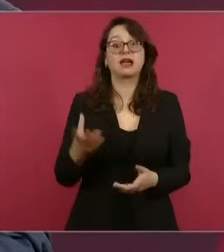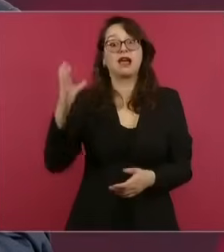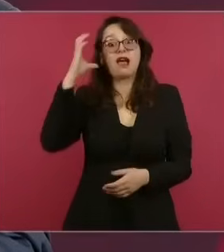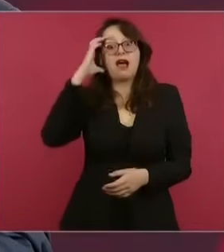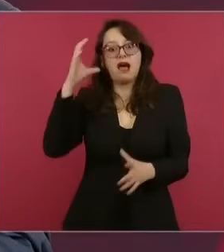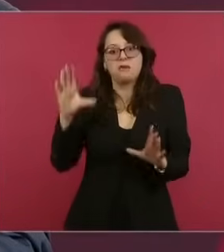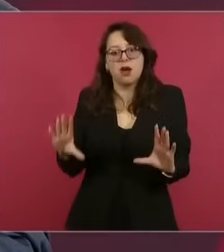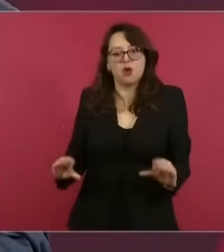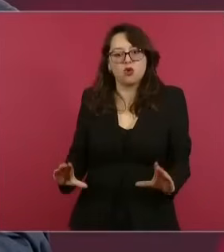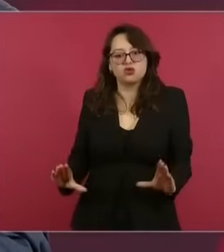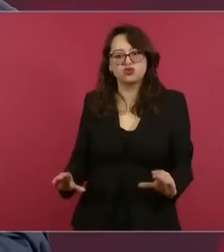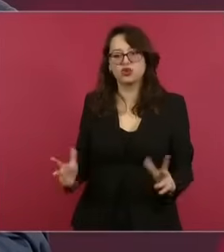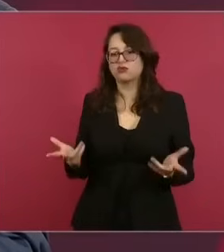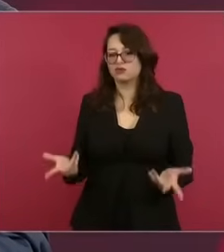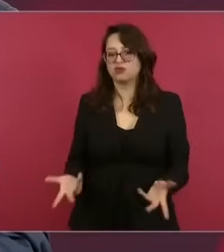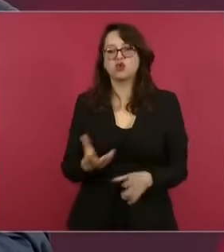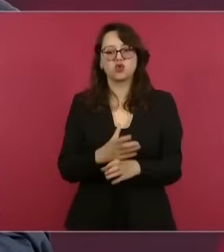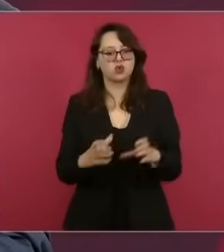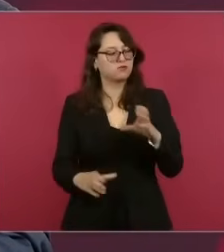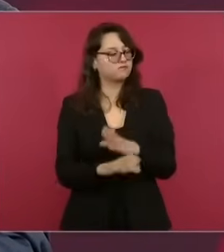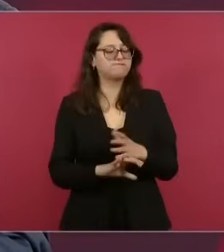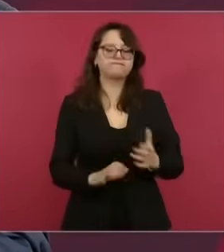colchones, lo que